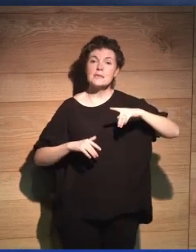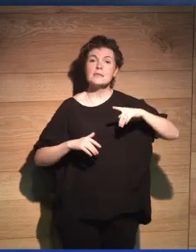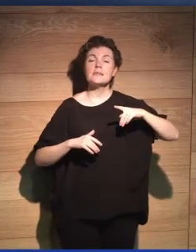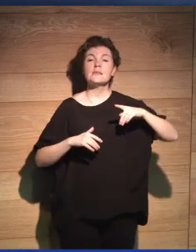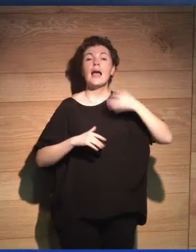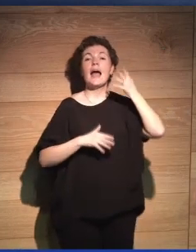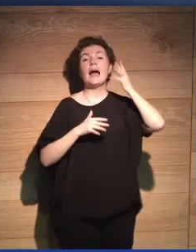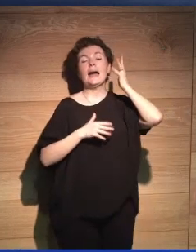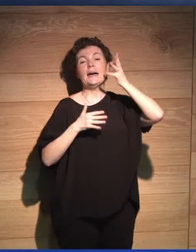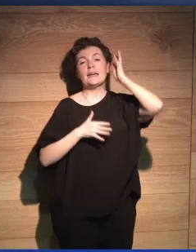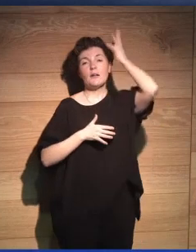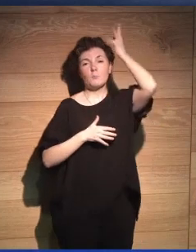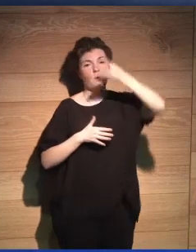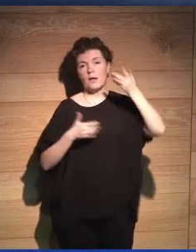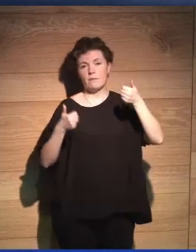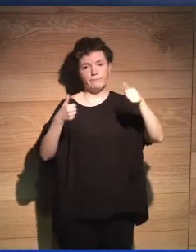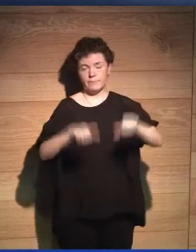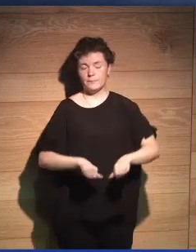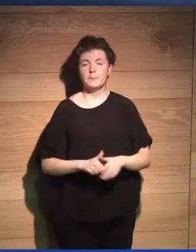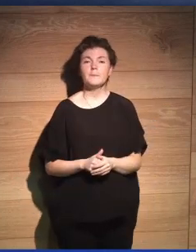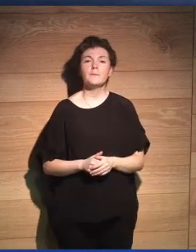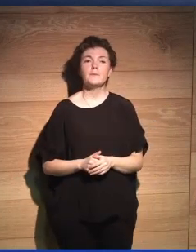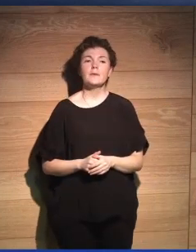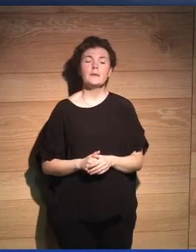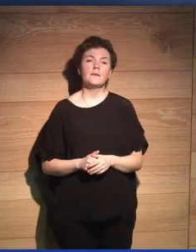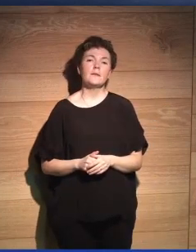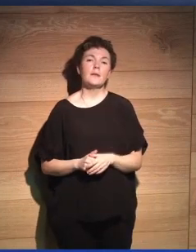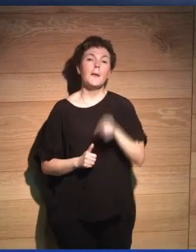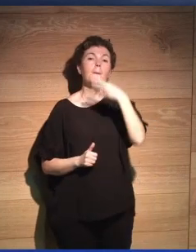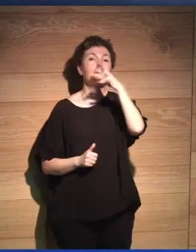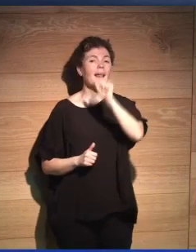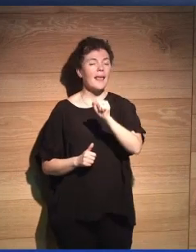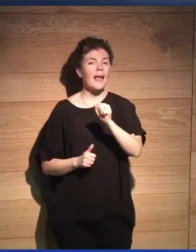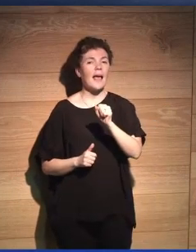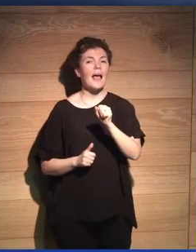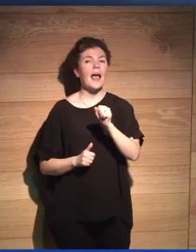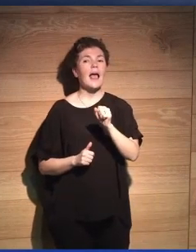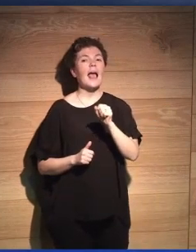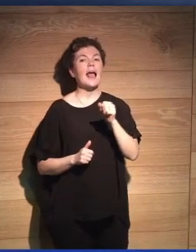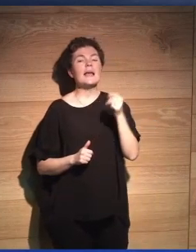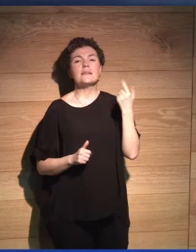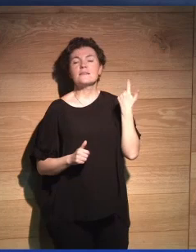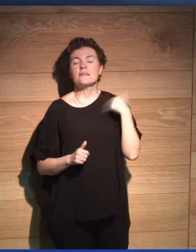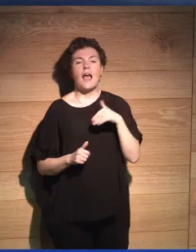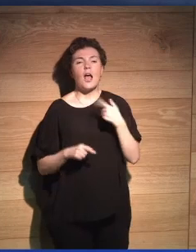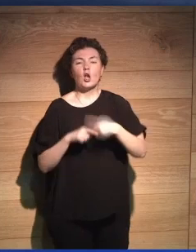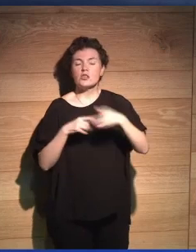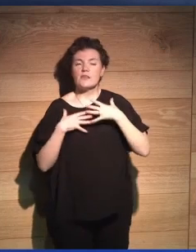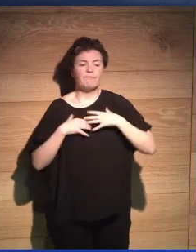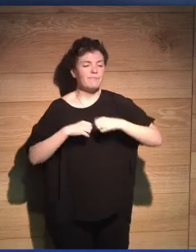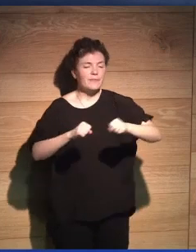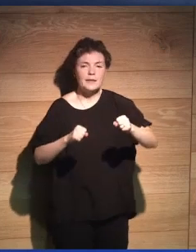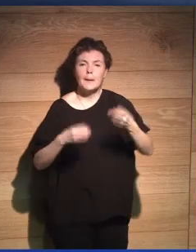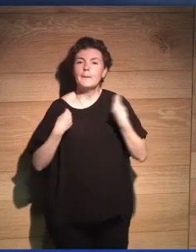derrota de la República. Barea estaba, según sus propias palabras, desposeído de todo, con la